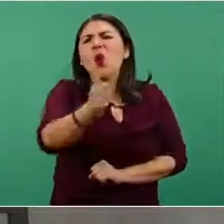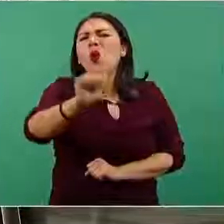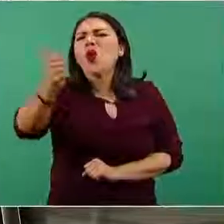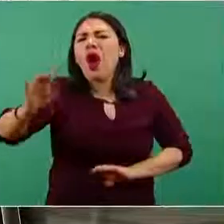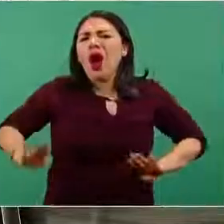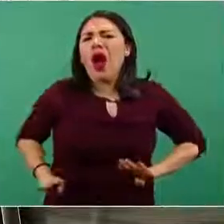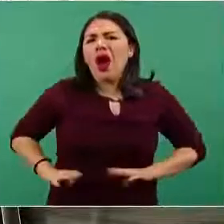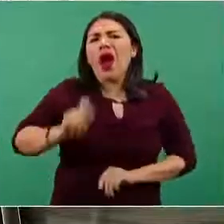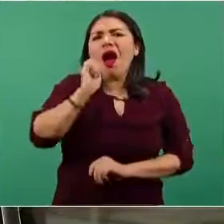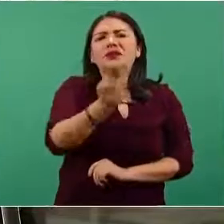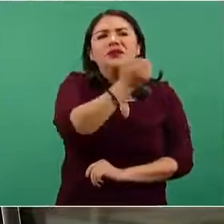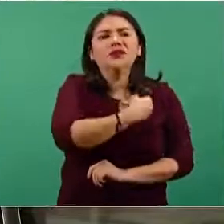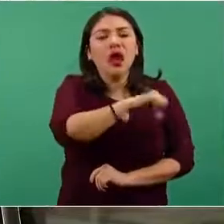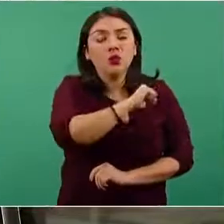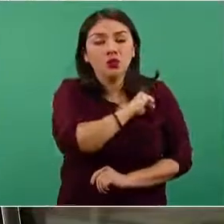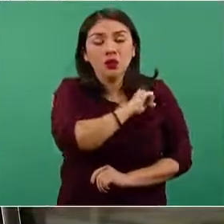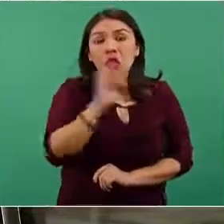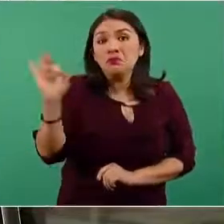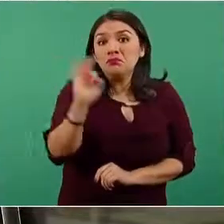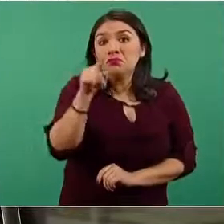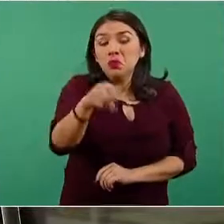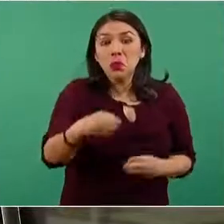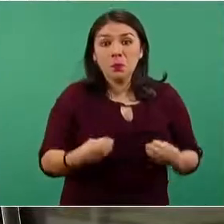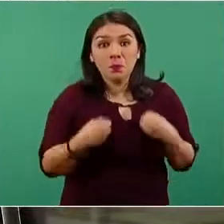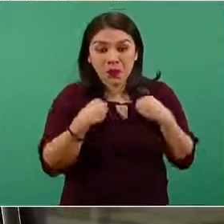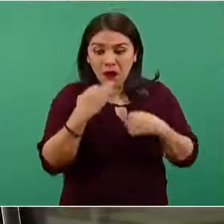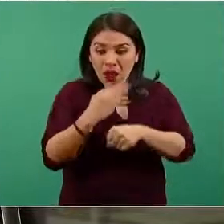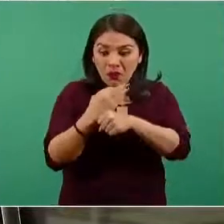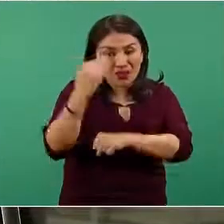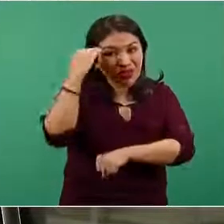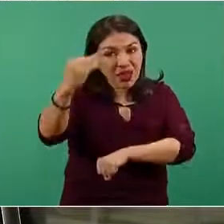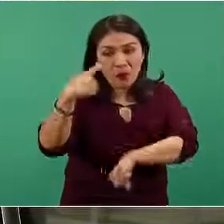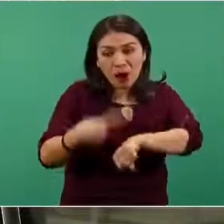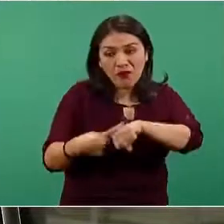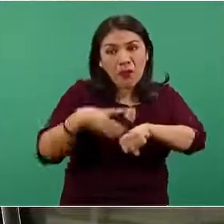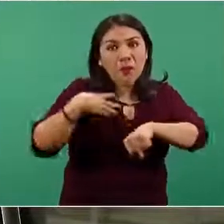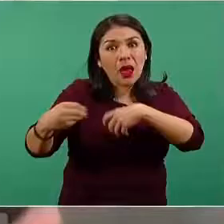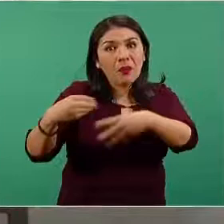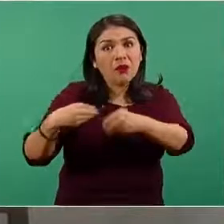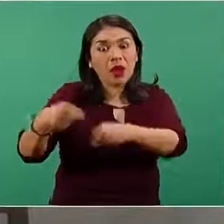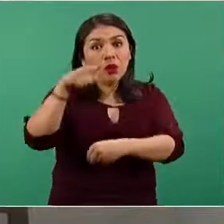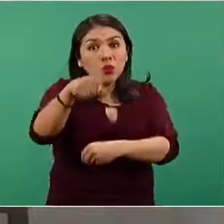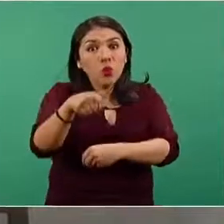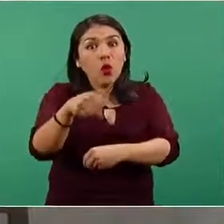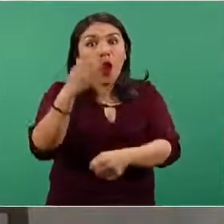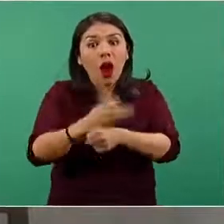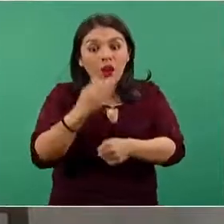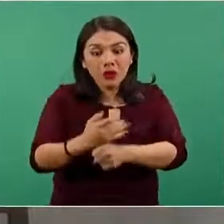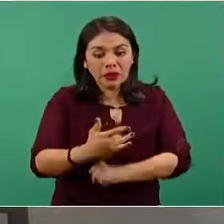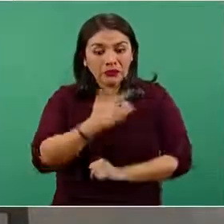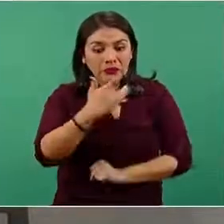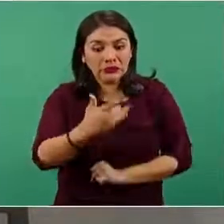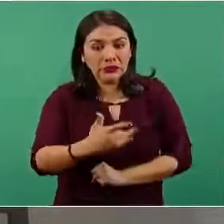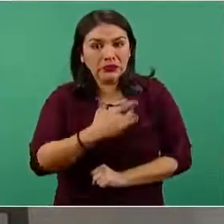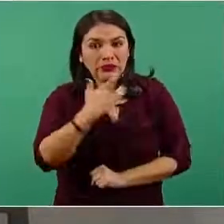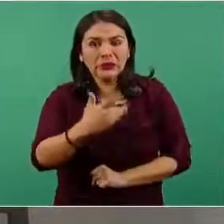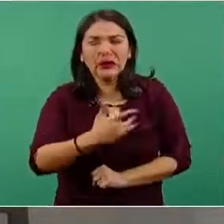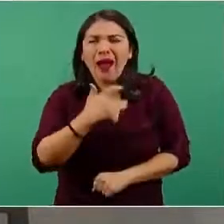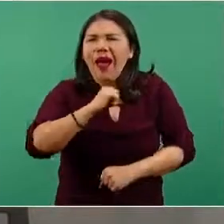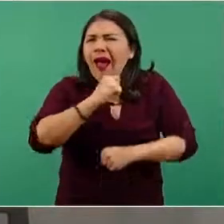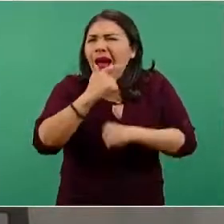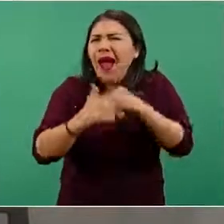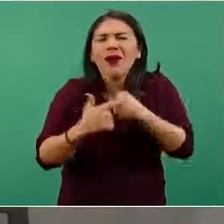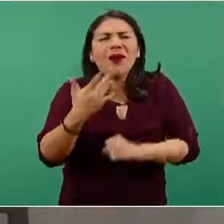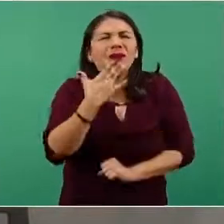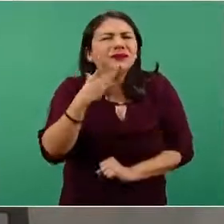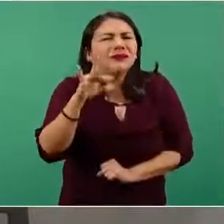salud. Si vivimos durante una epidemia y estamos presentes en este momento, cualquier